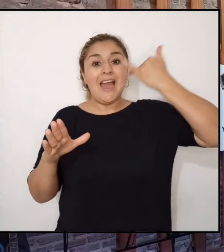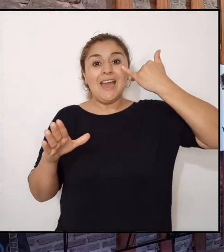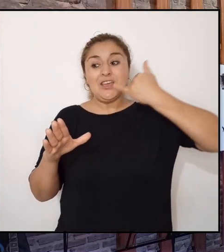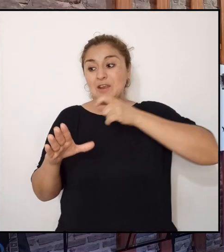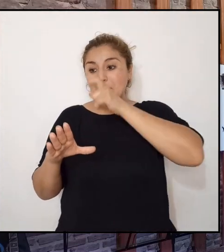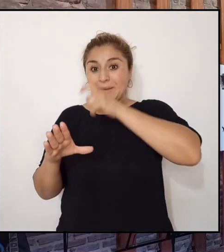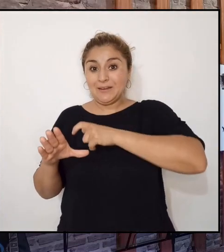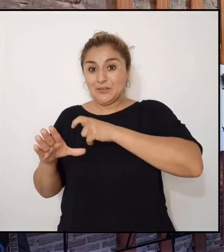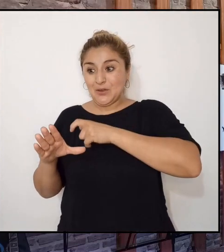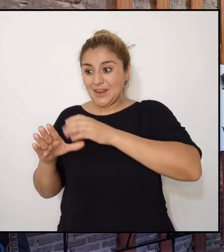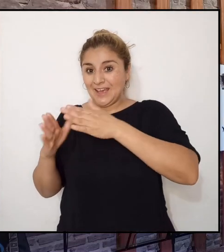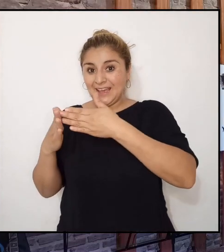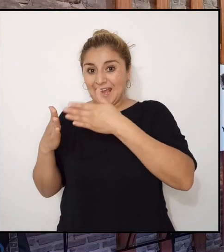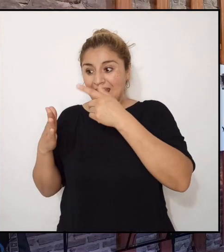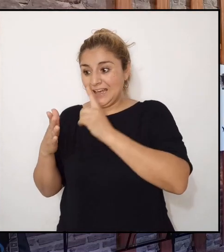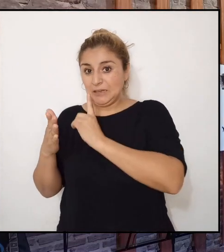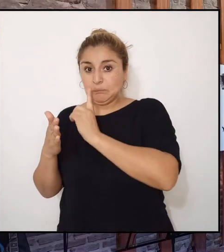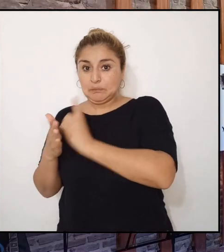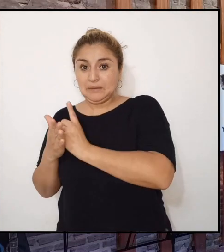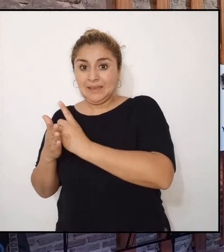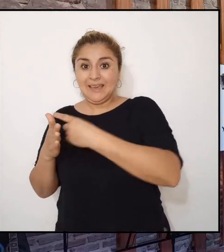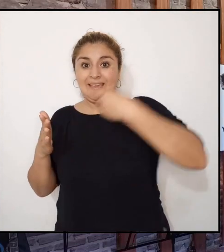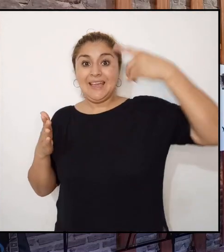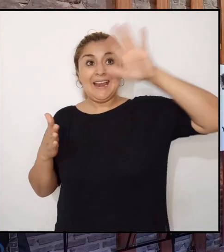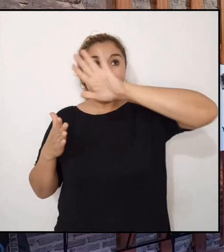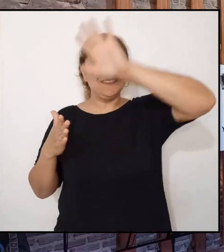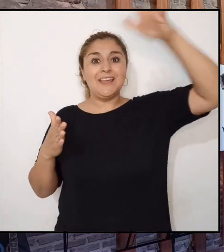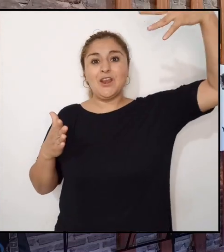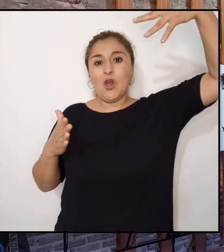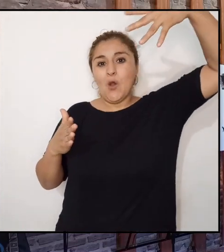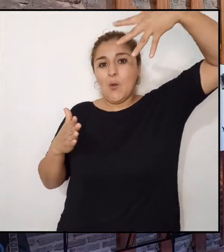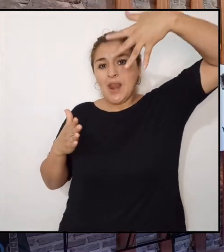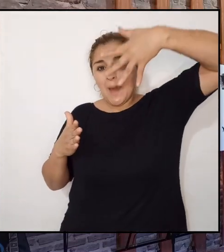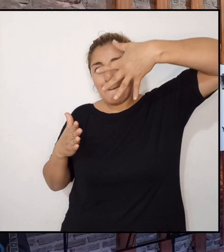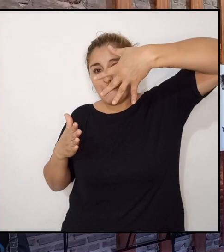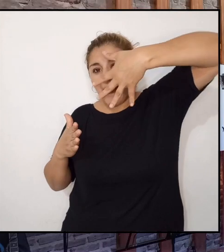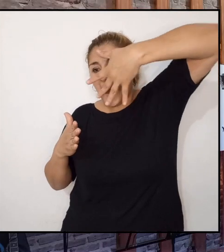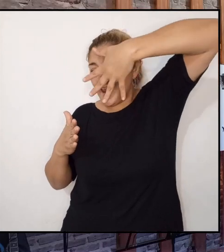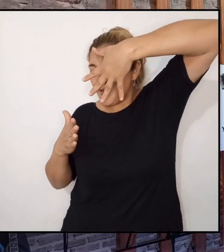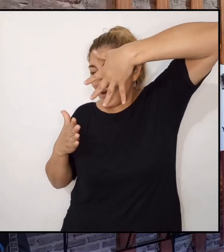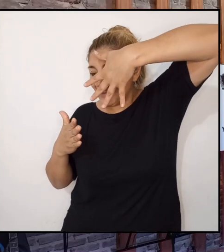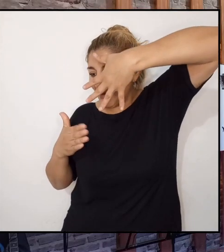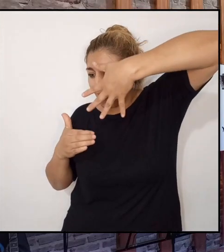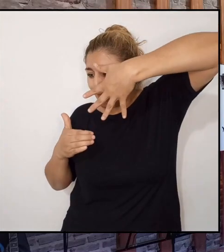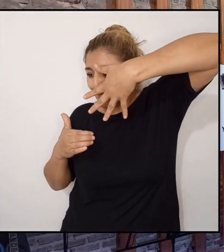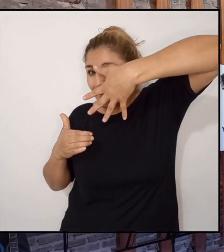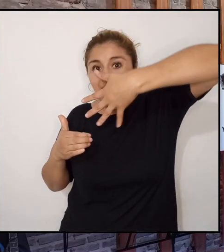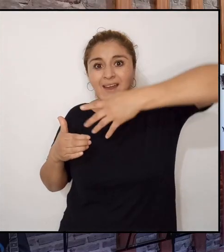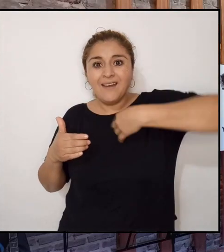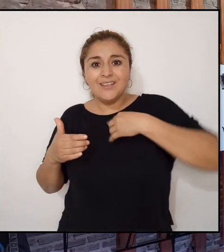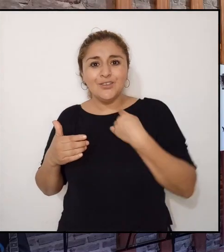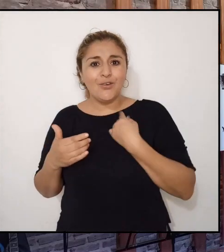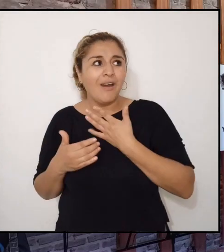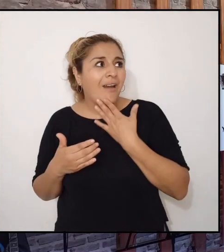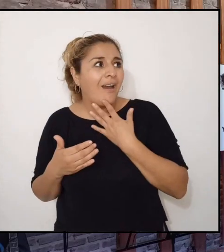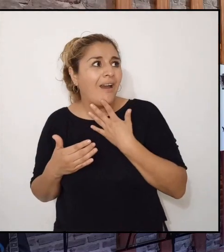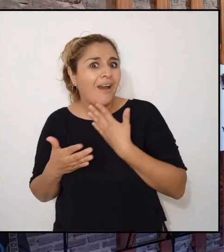¿No? Señor, si me hablaras, hay como 20 Biblias en tu casa.